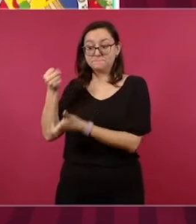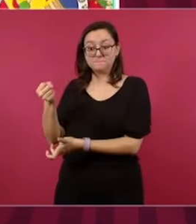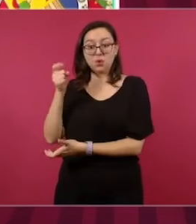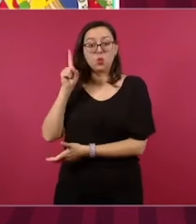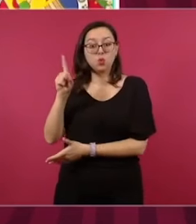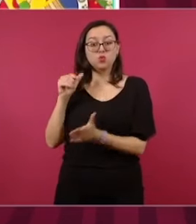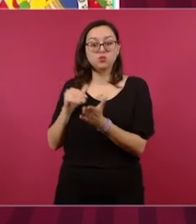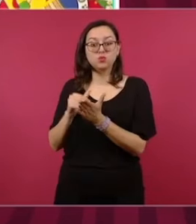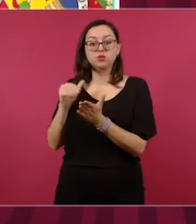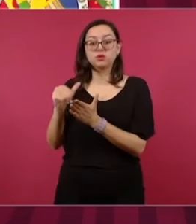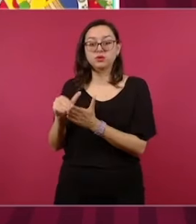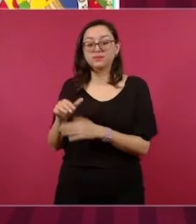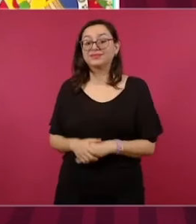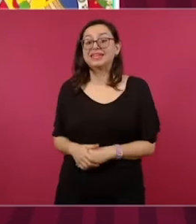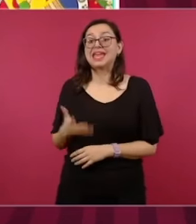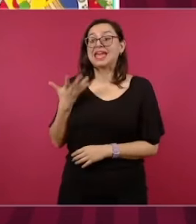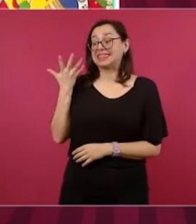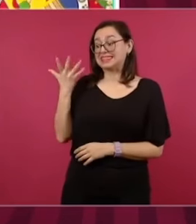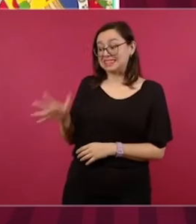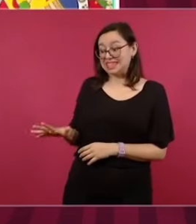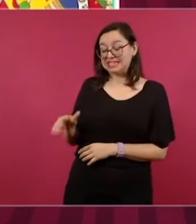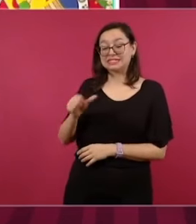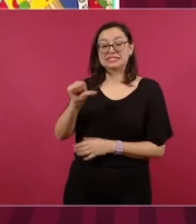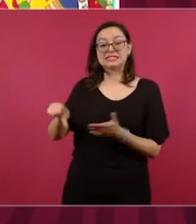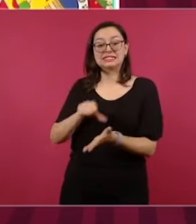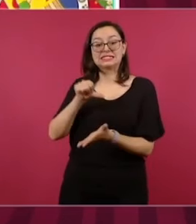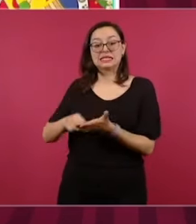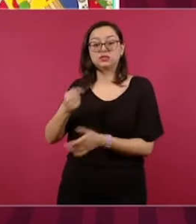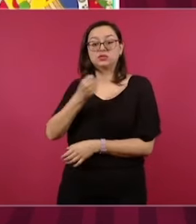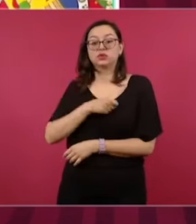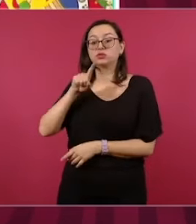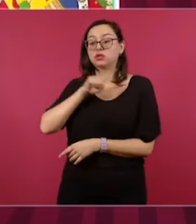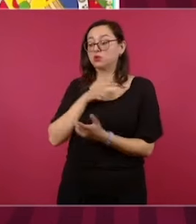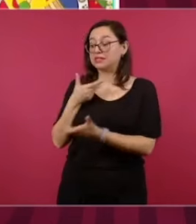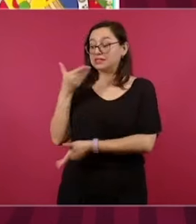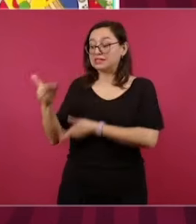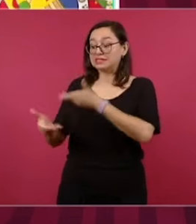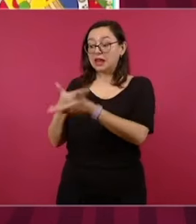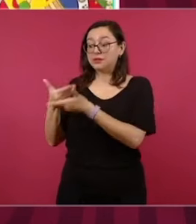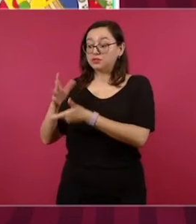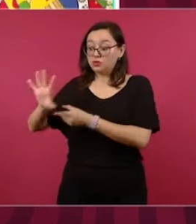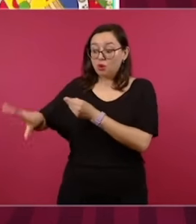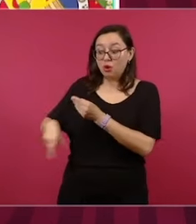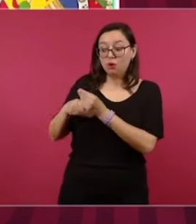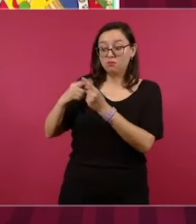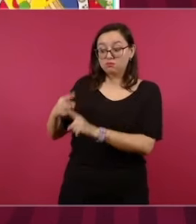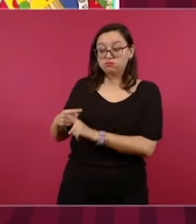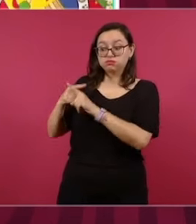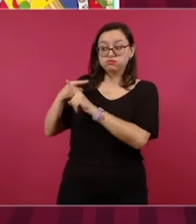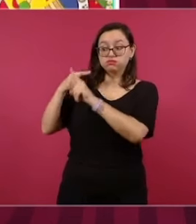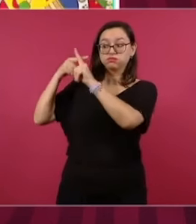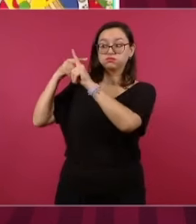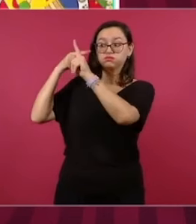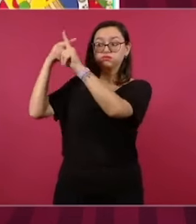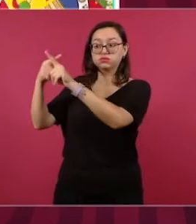1,000,000 de pesos, y en 10 en centros de salud con servicios ampliados, los cuales recibirán